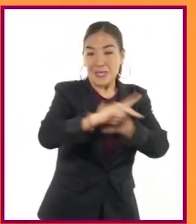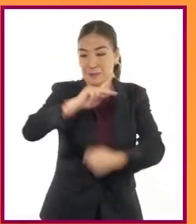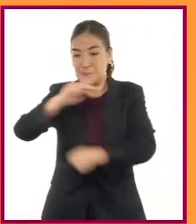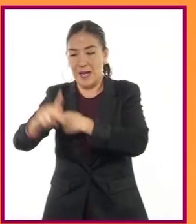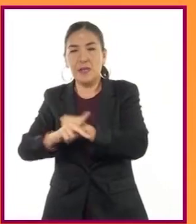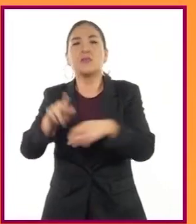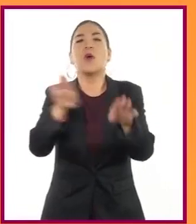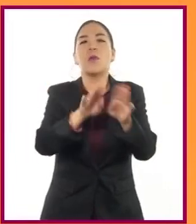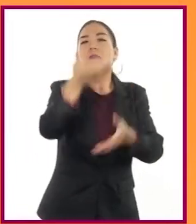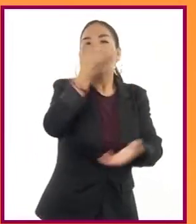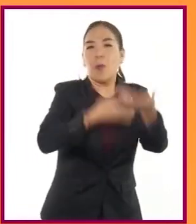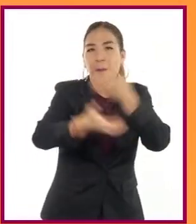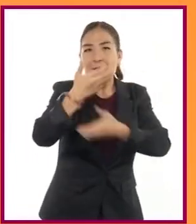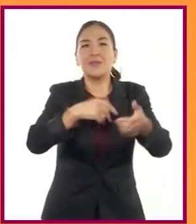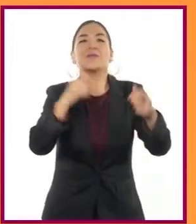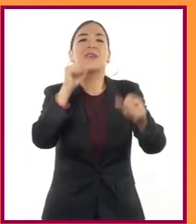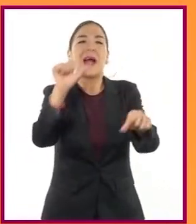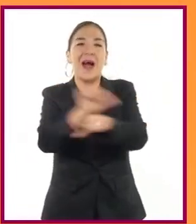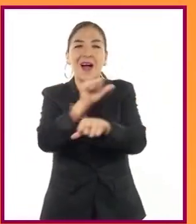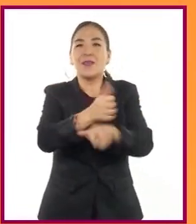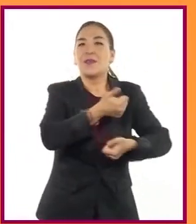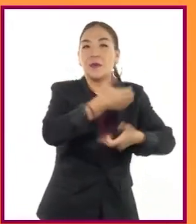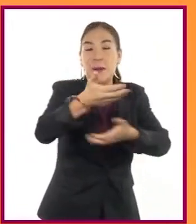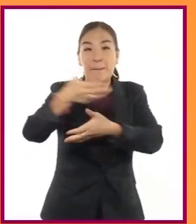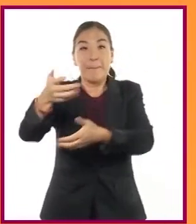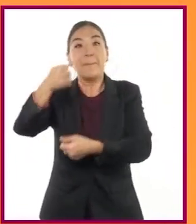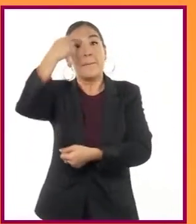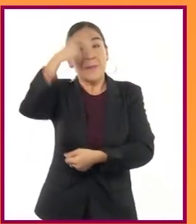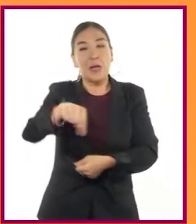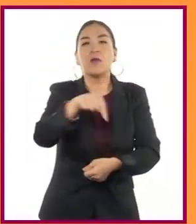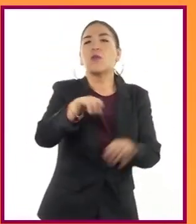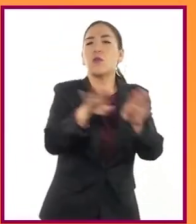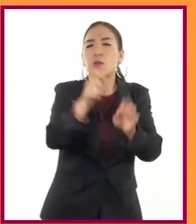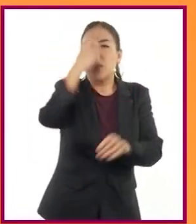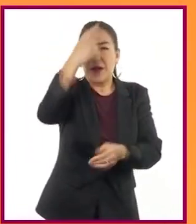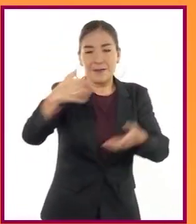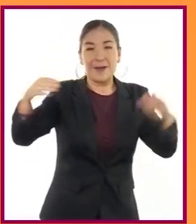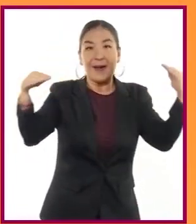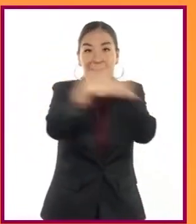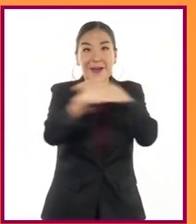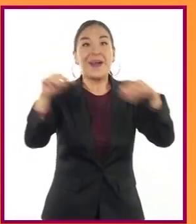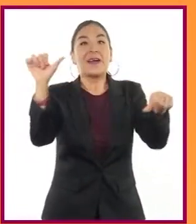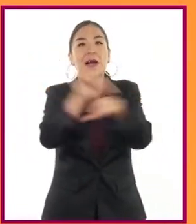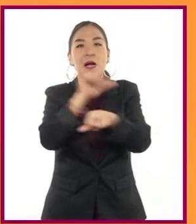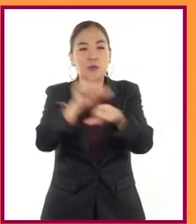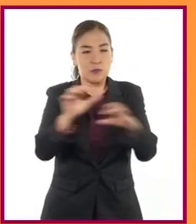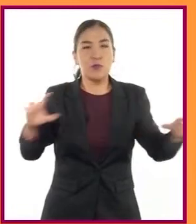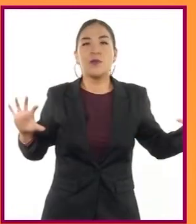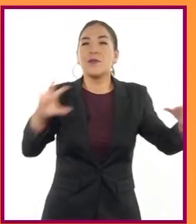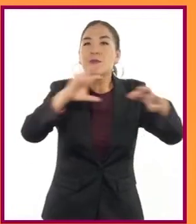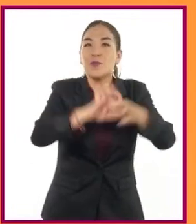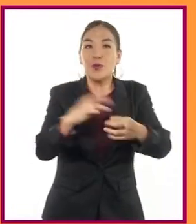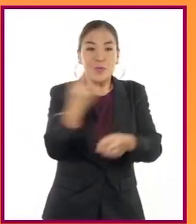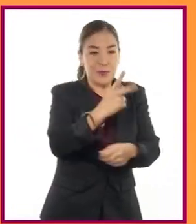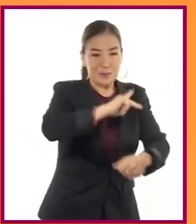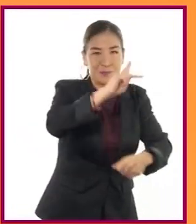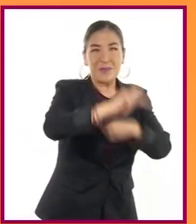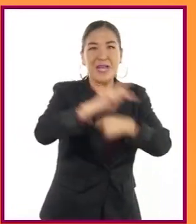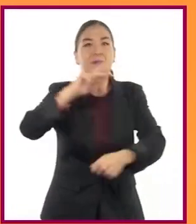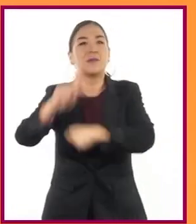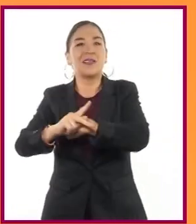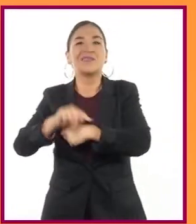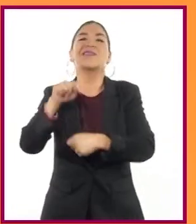y transporte, pero las consecuencias de crear una carretera que conecte ambas partes